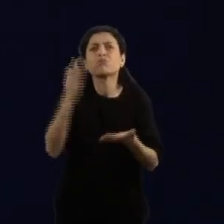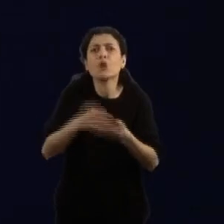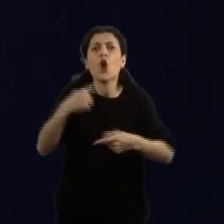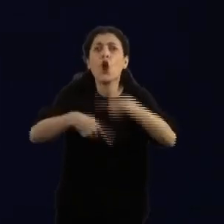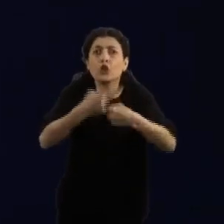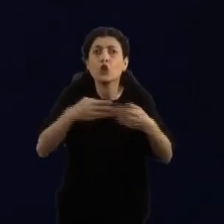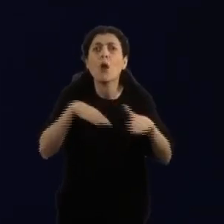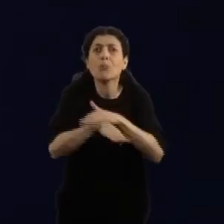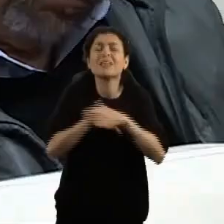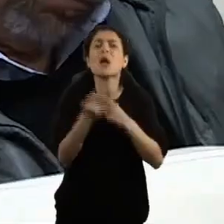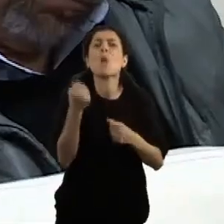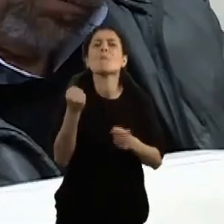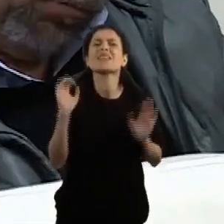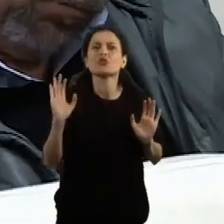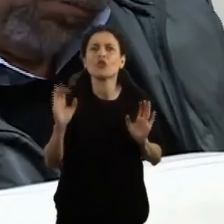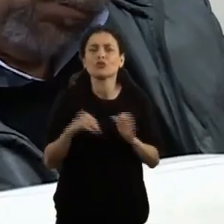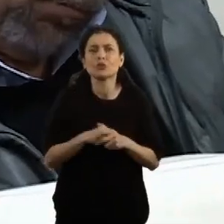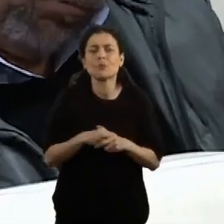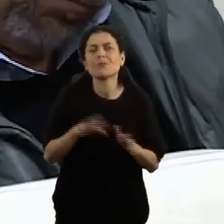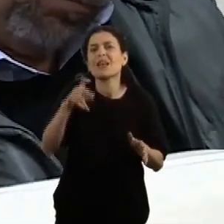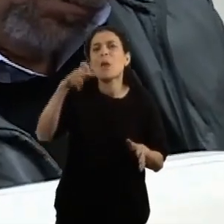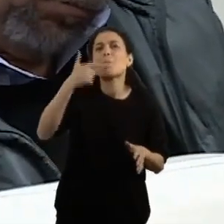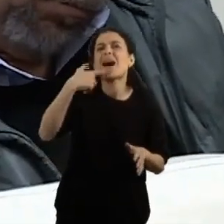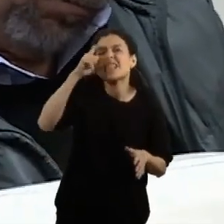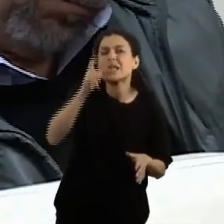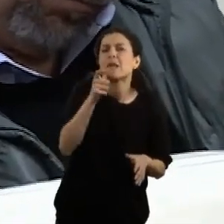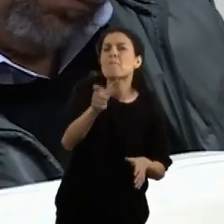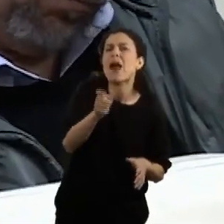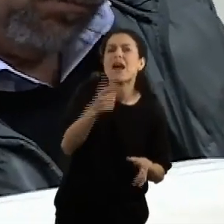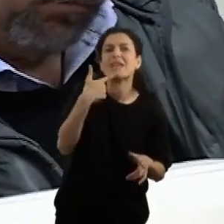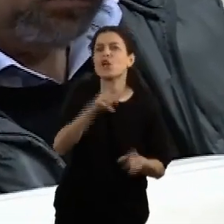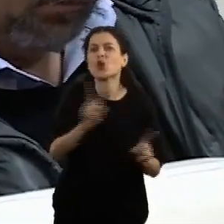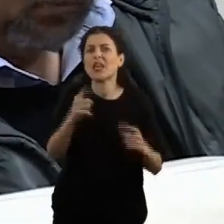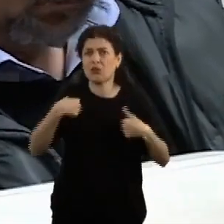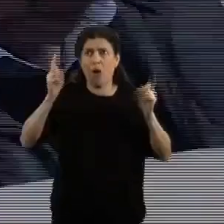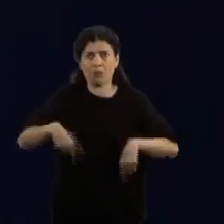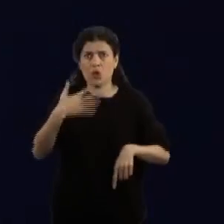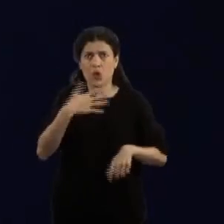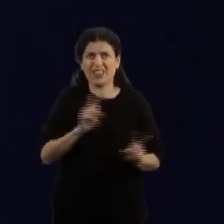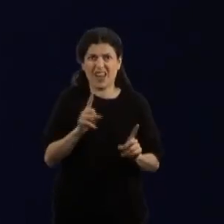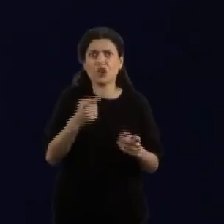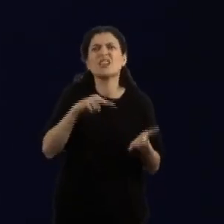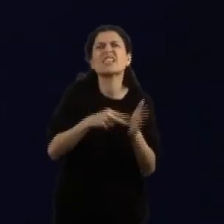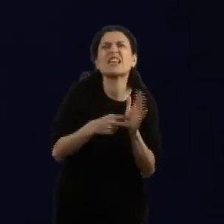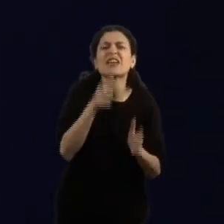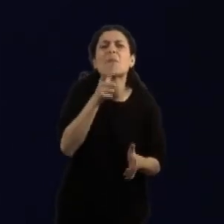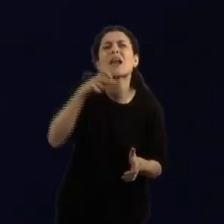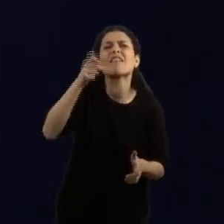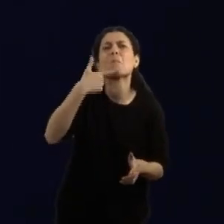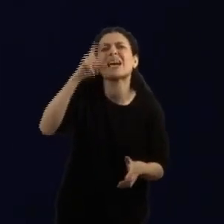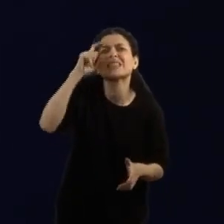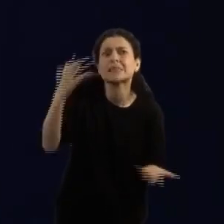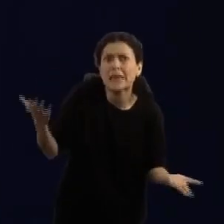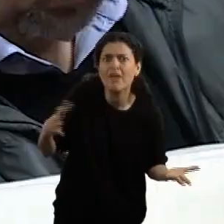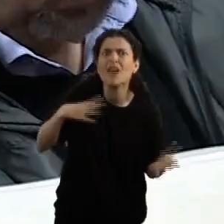cambio en la bueno, pero composición. la gente no sabe lo que es un pase y lo que es una... Yo tampoco lo entiendo muy bien. La segunda Cuando pregunta, dicen ¿cuál que era?